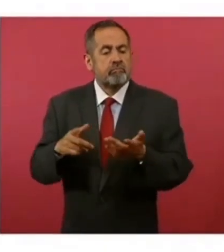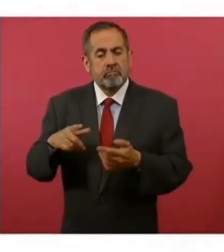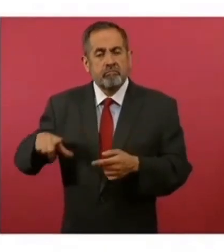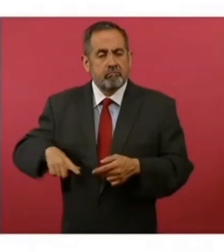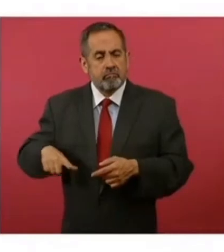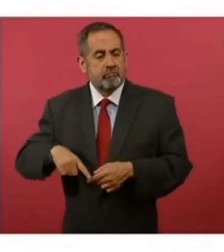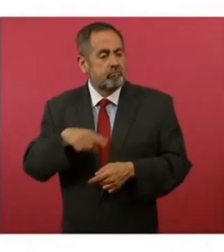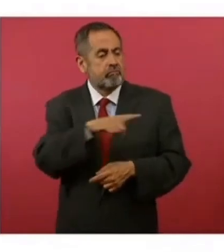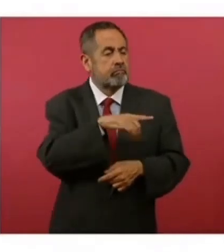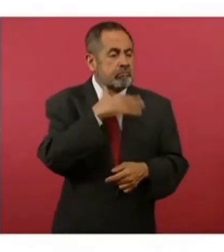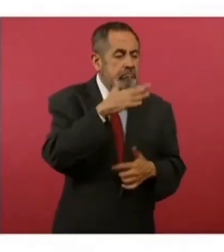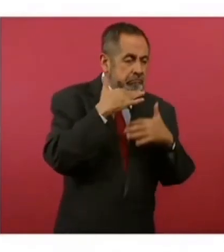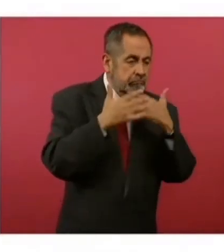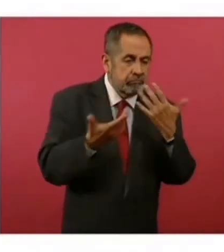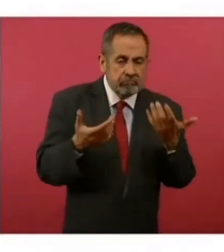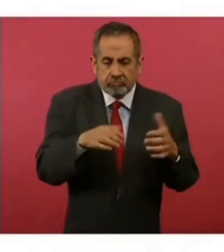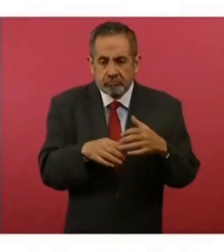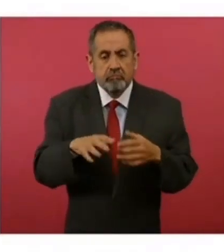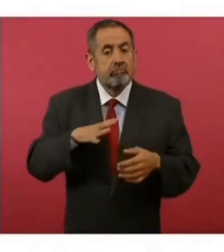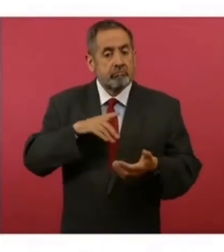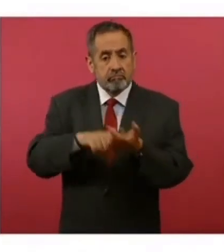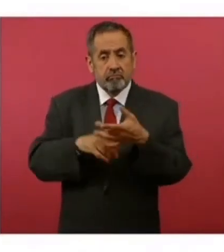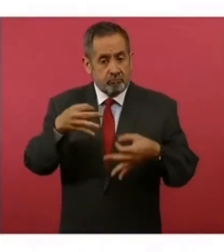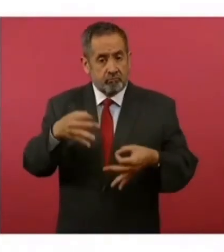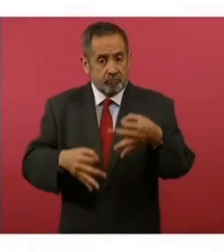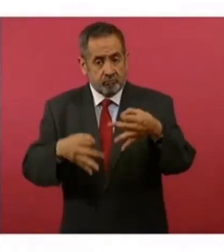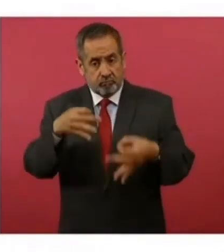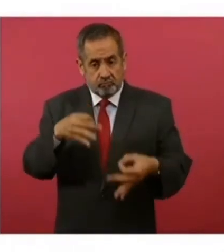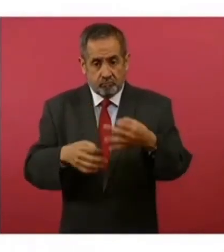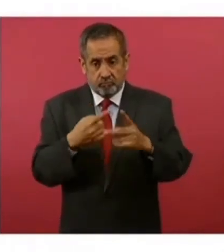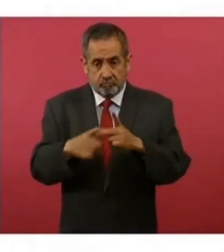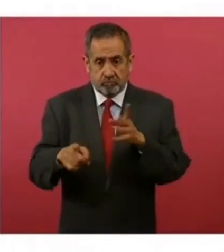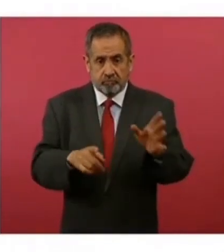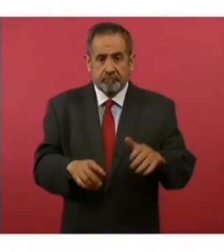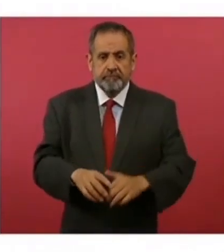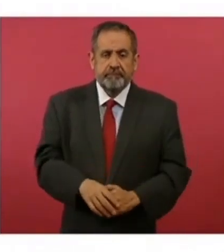ilícita. Hay juicios sobre esto.